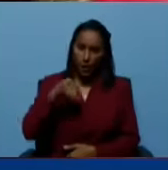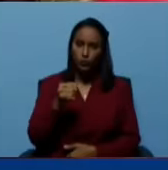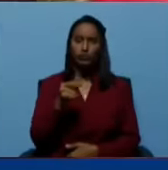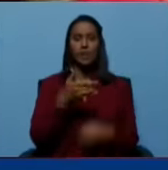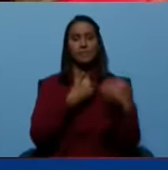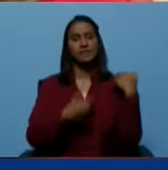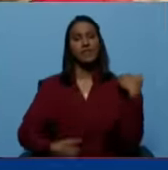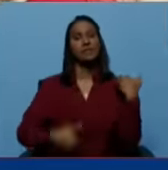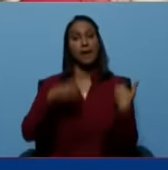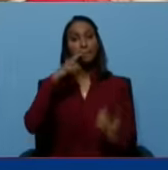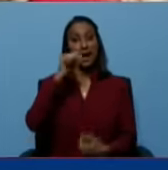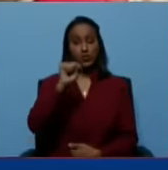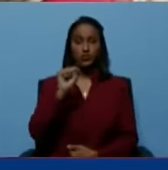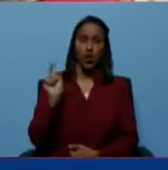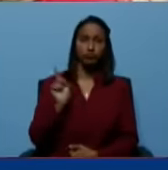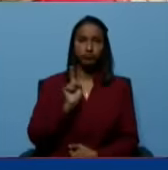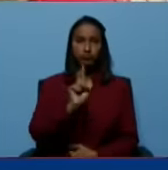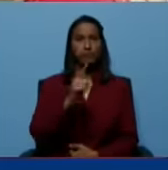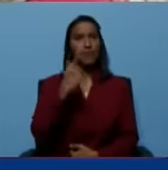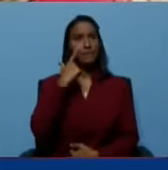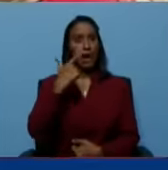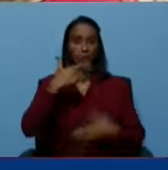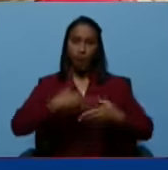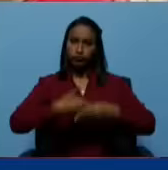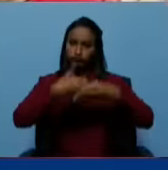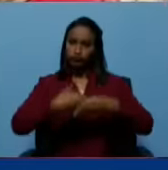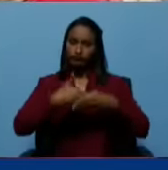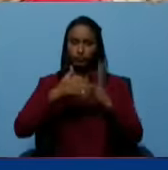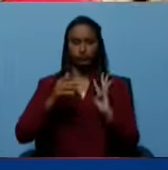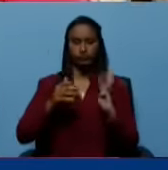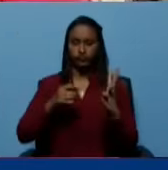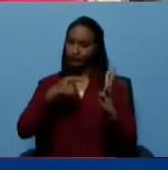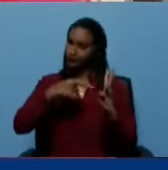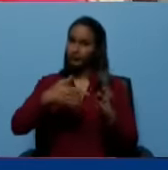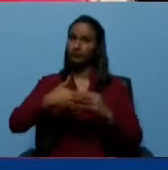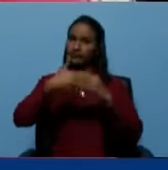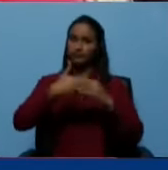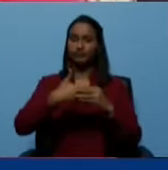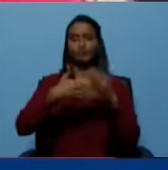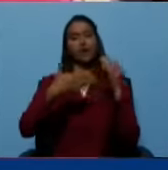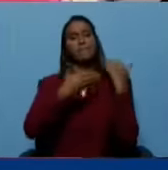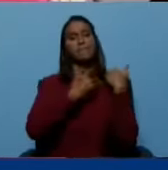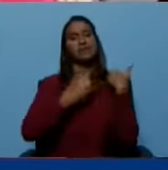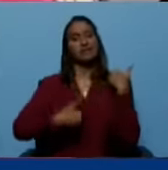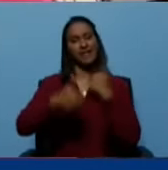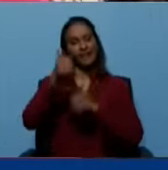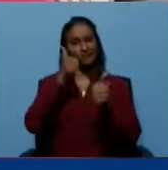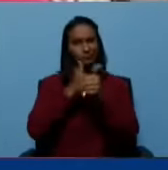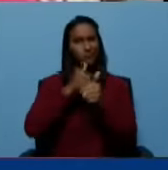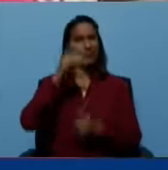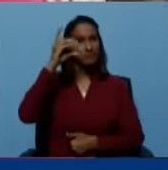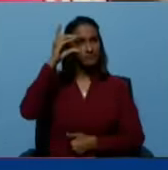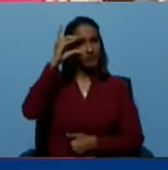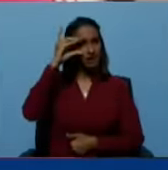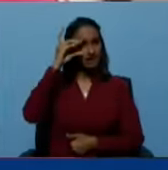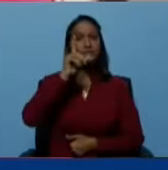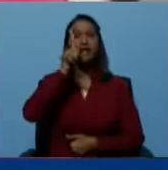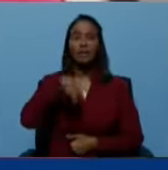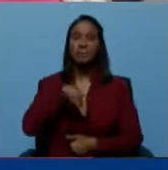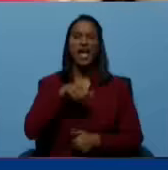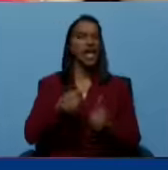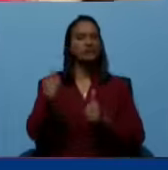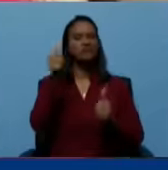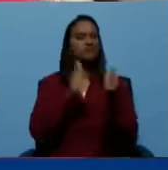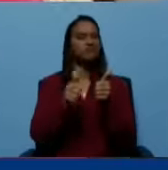Maduro Moros. Vemos allí ese saludo a la vicepresidenta ejecutiva de la República, doctora Delcy Rodríguez. La acompaña también la